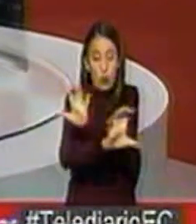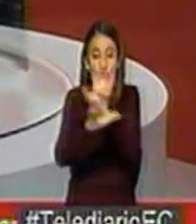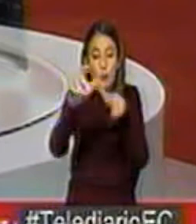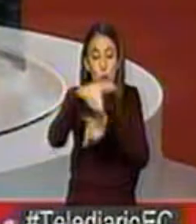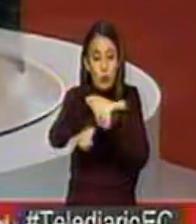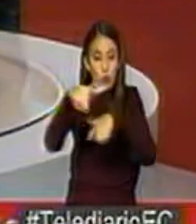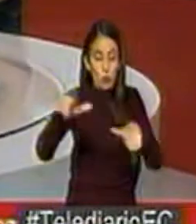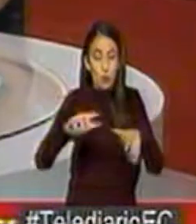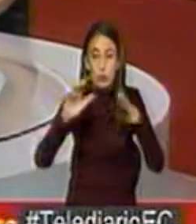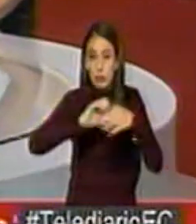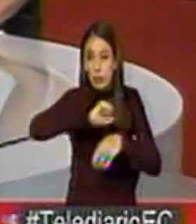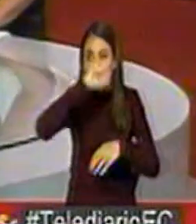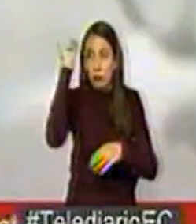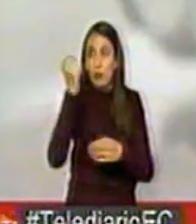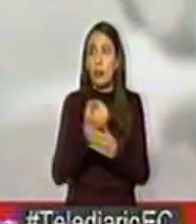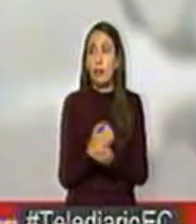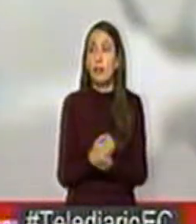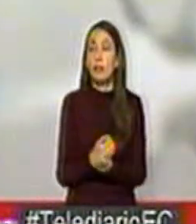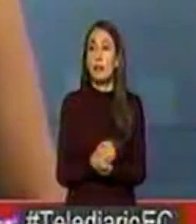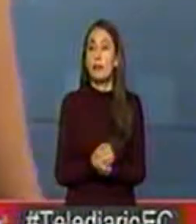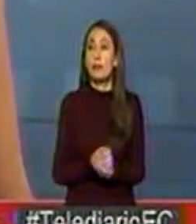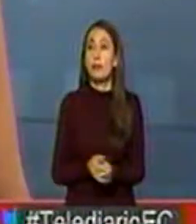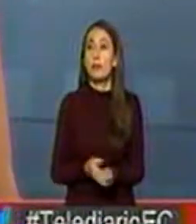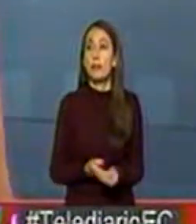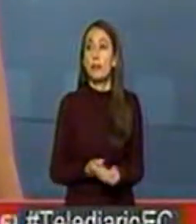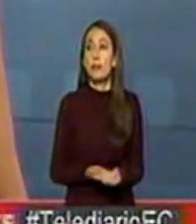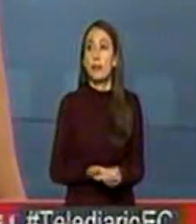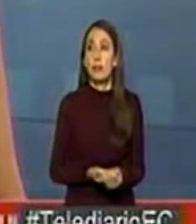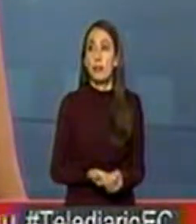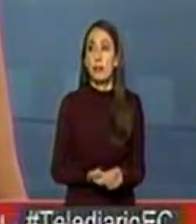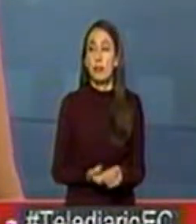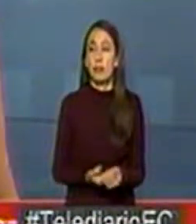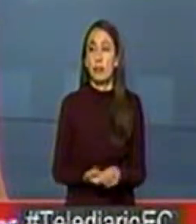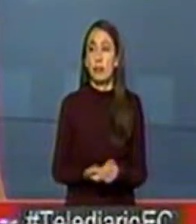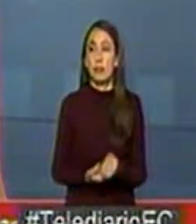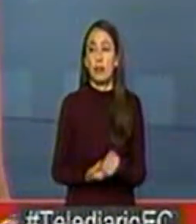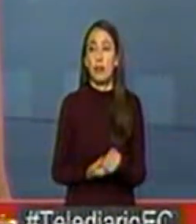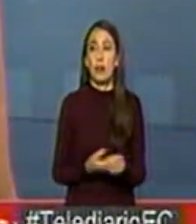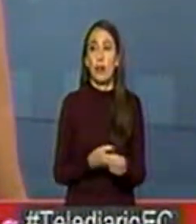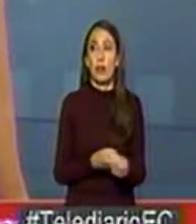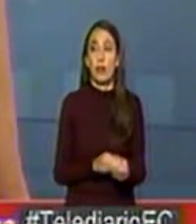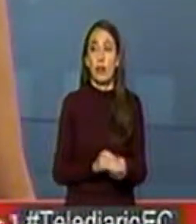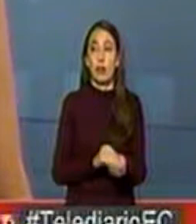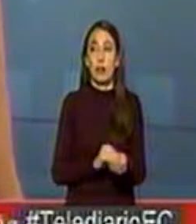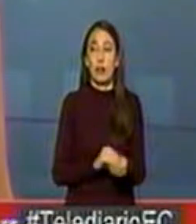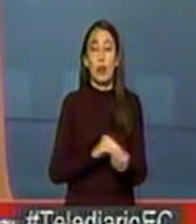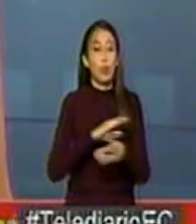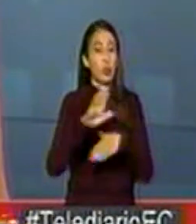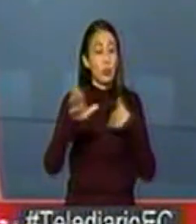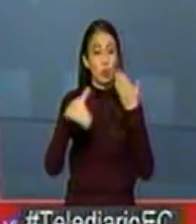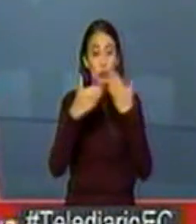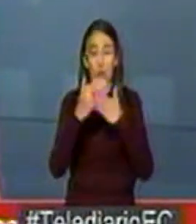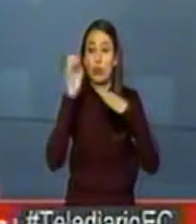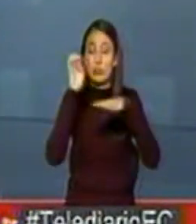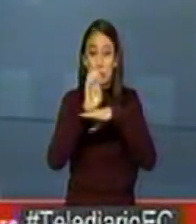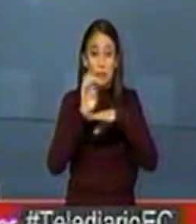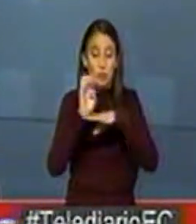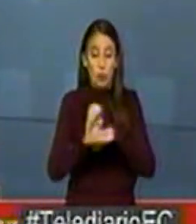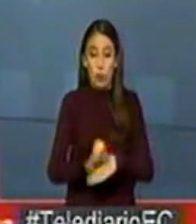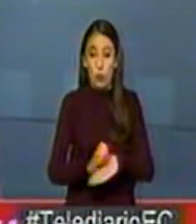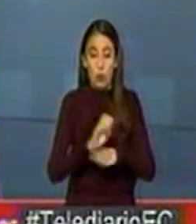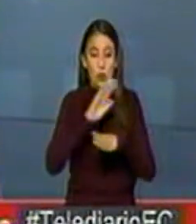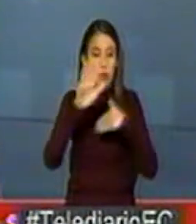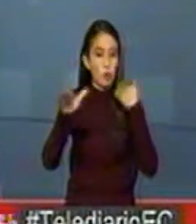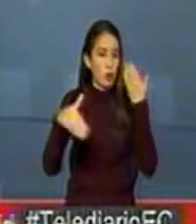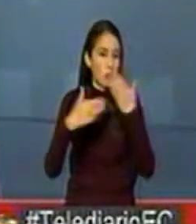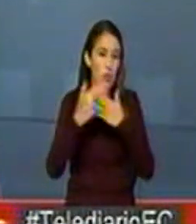ellos tienen ganado. Ahora, ¿qué es importante conocer? Bueno, en nuestro país todos somos donantes según la ley